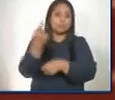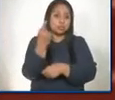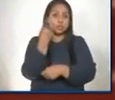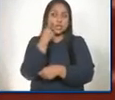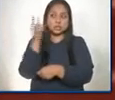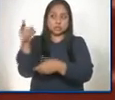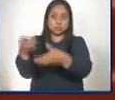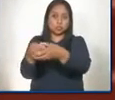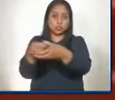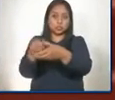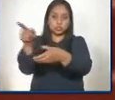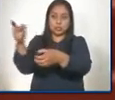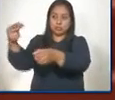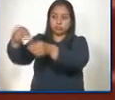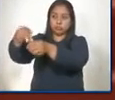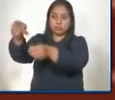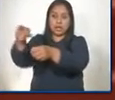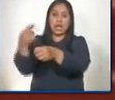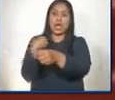este grupo,